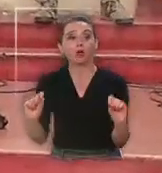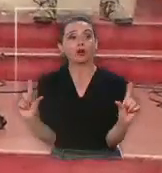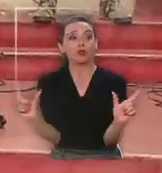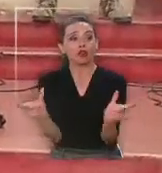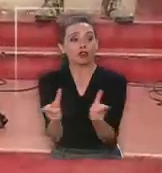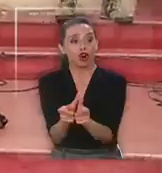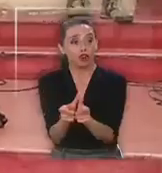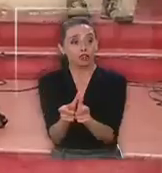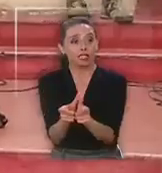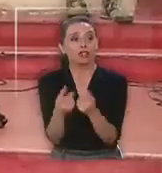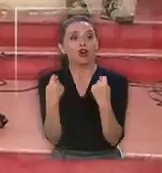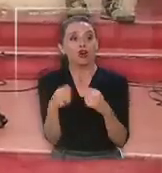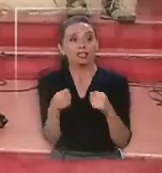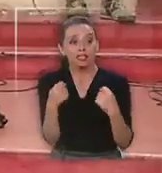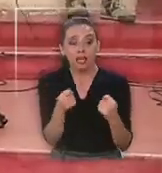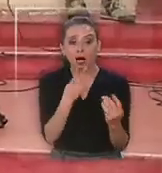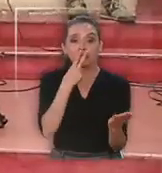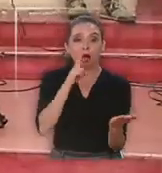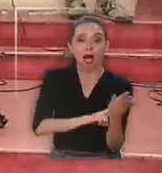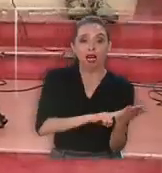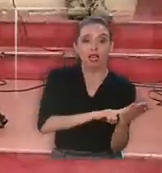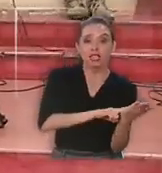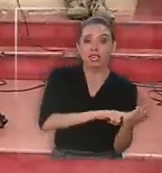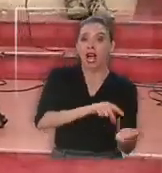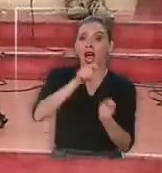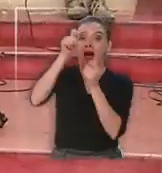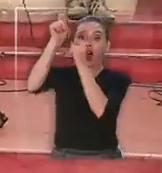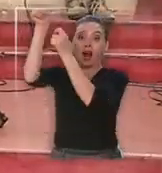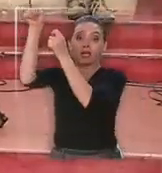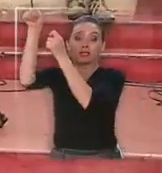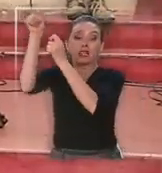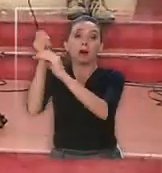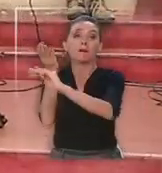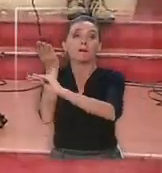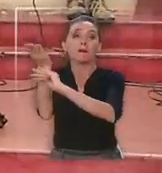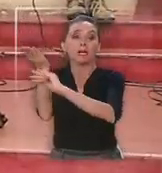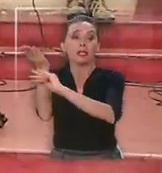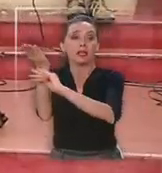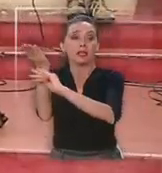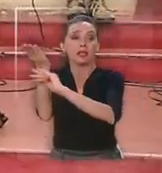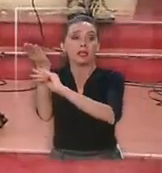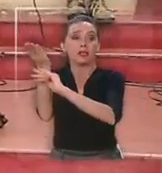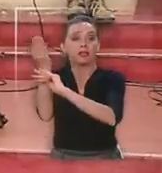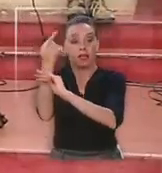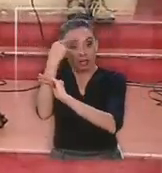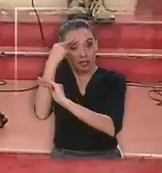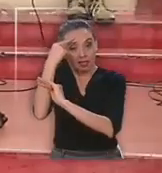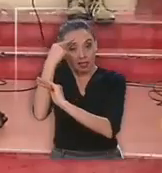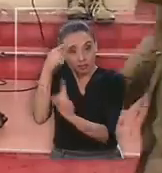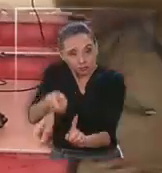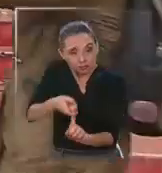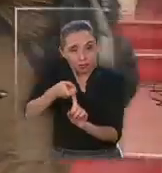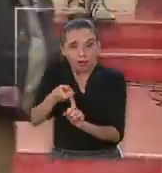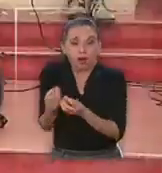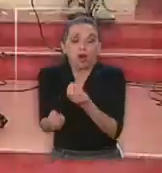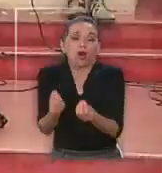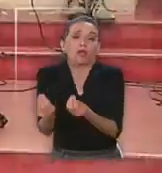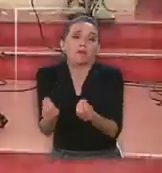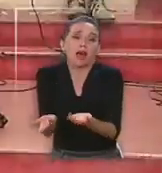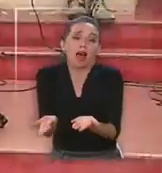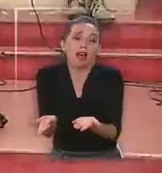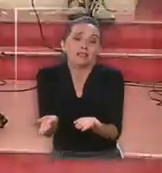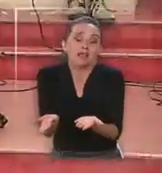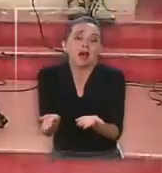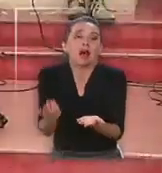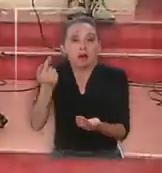es tratar de enviar una carta solicitando, ¿no es cierto?, que se tome muy en cuenta todo lo que está pasando.